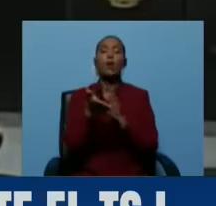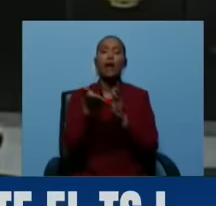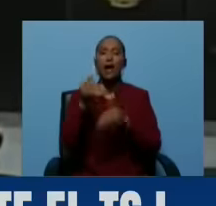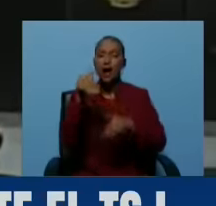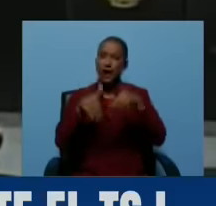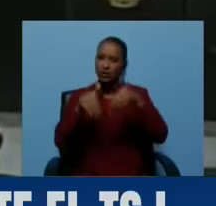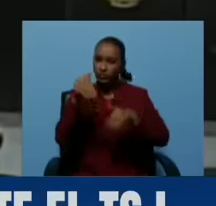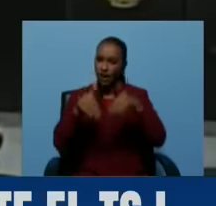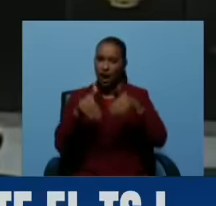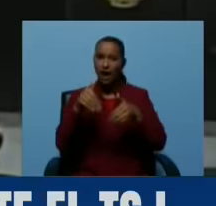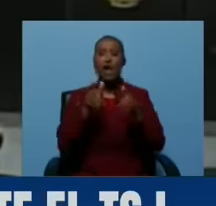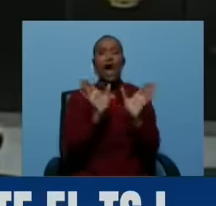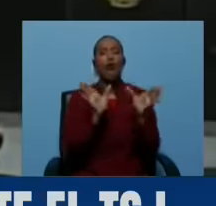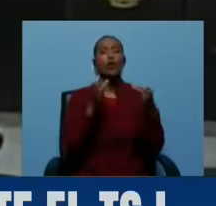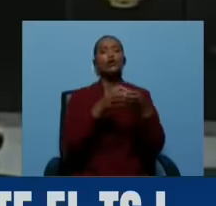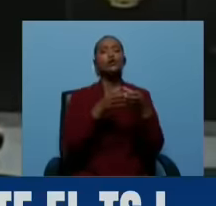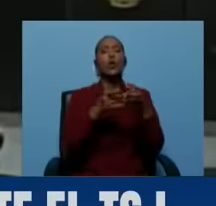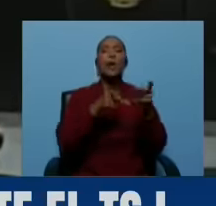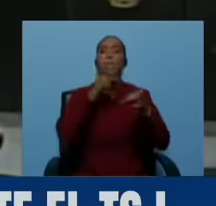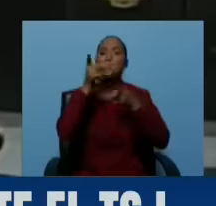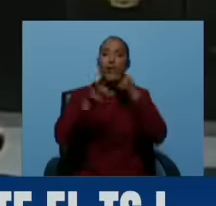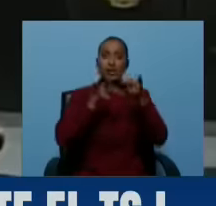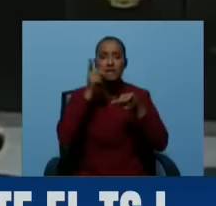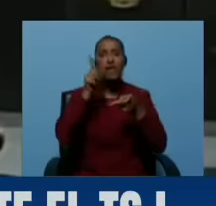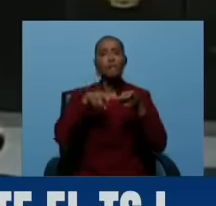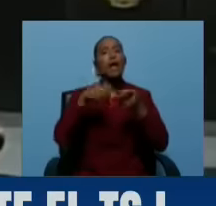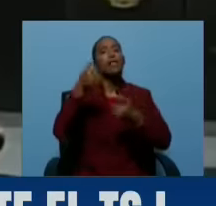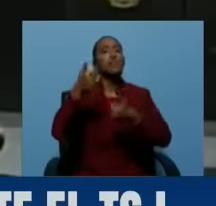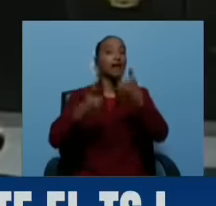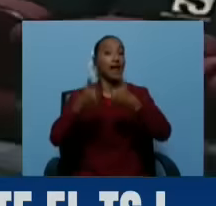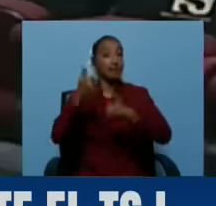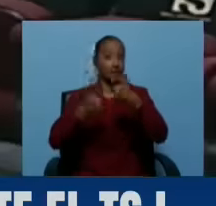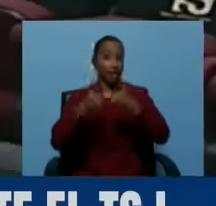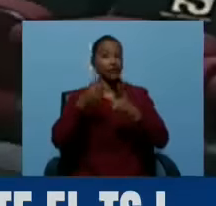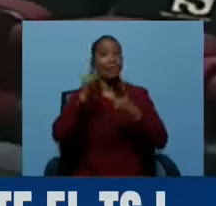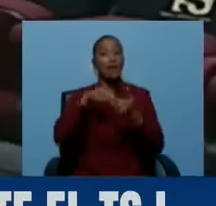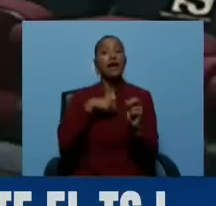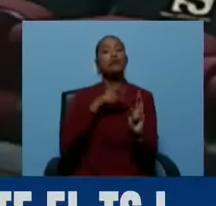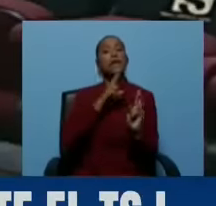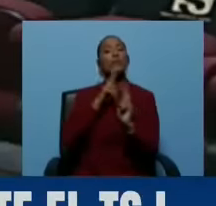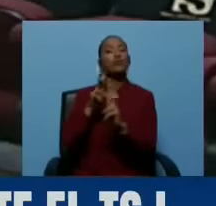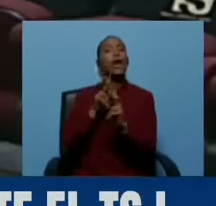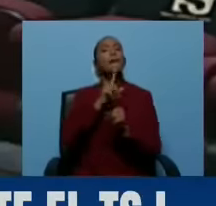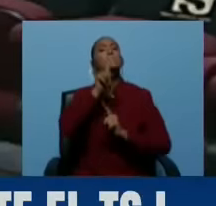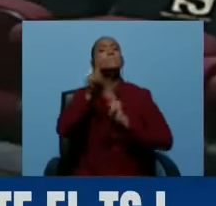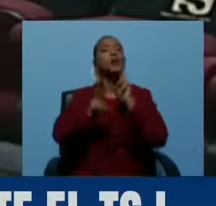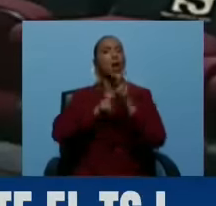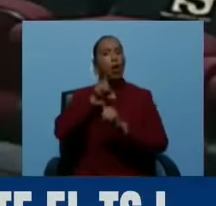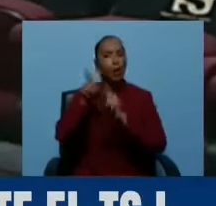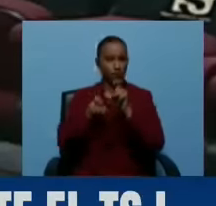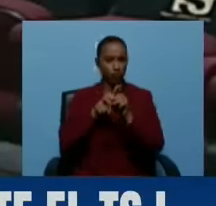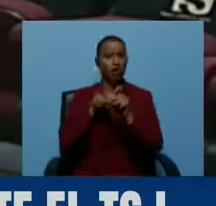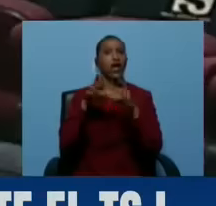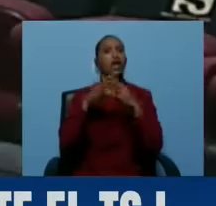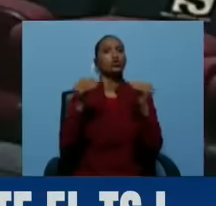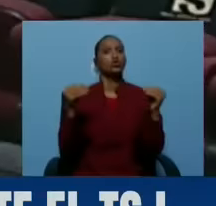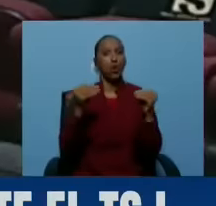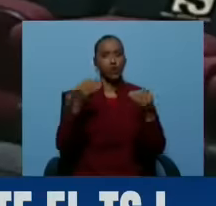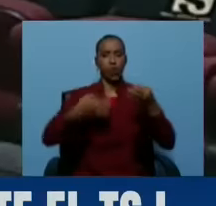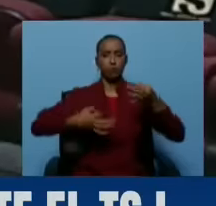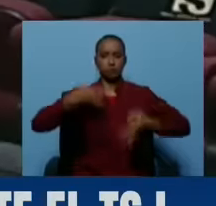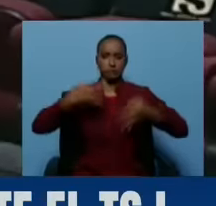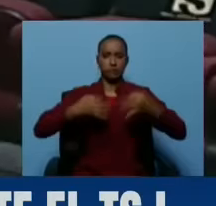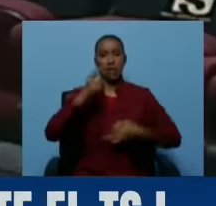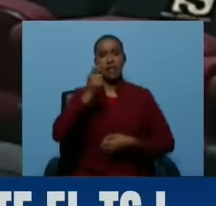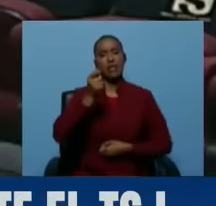posesión de las organizaciones políticas y los candidatos, así como responder las preguntas formuladas por los magistrados de la sala electoral de